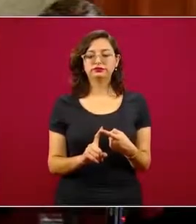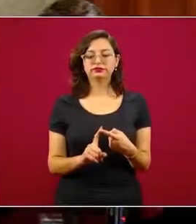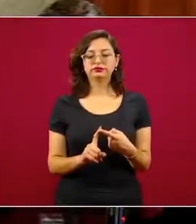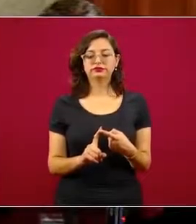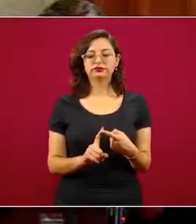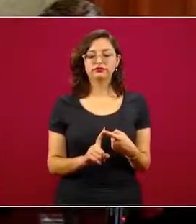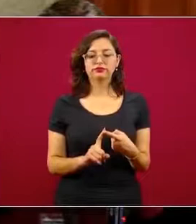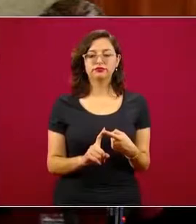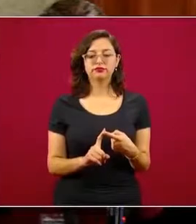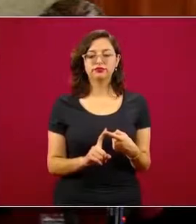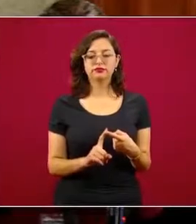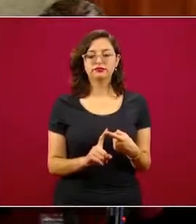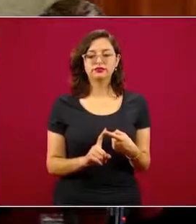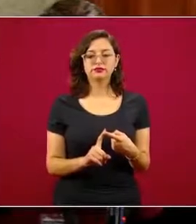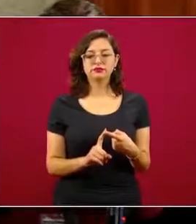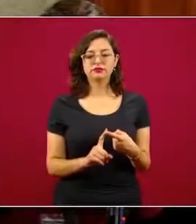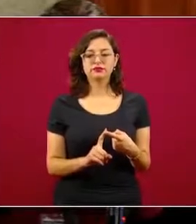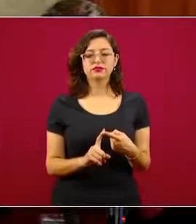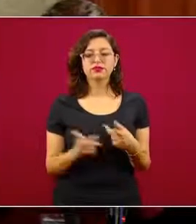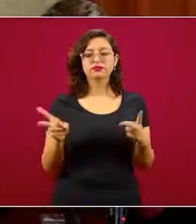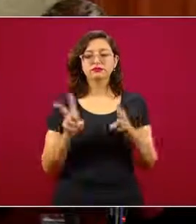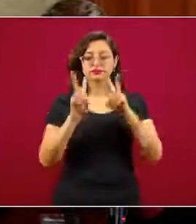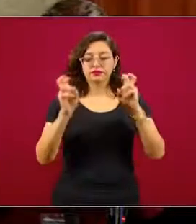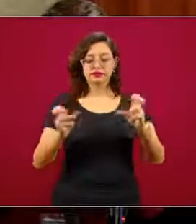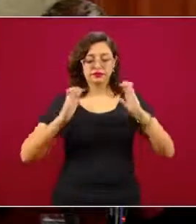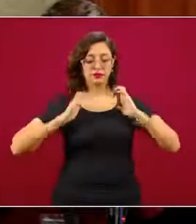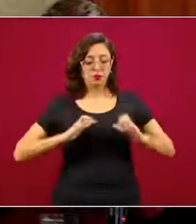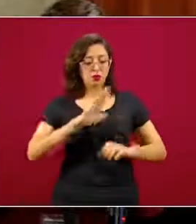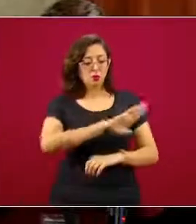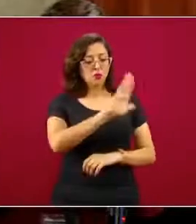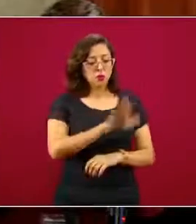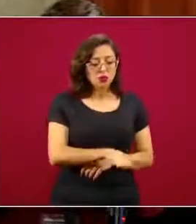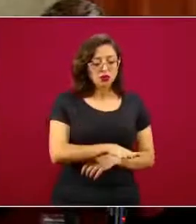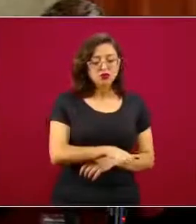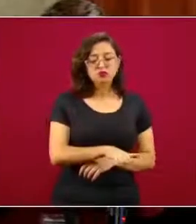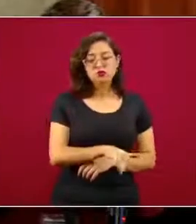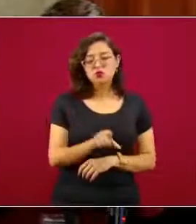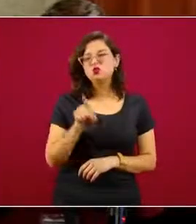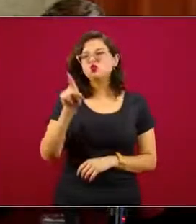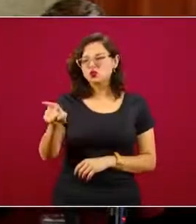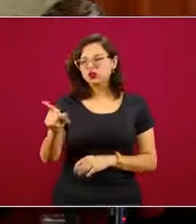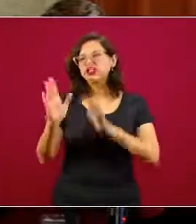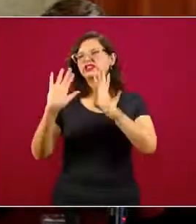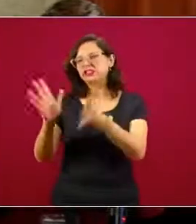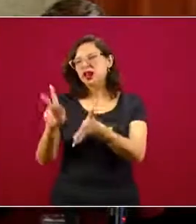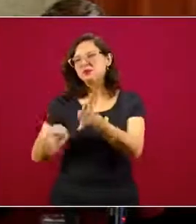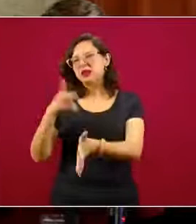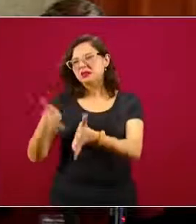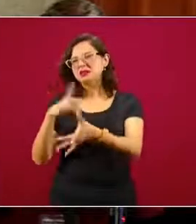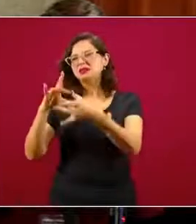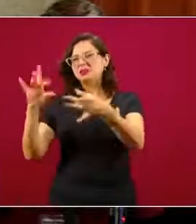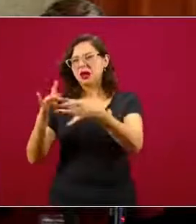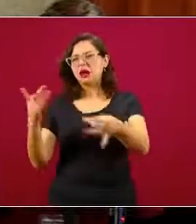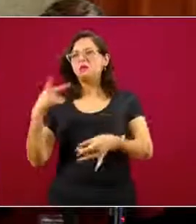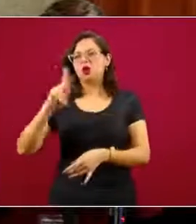tema usted del manejo de los muertos, pero aquí estamos hablando de dos casos,